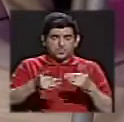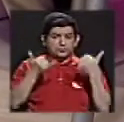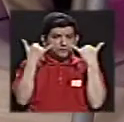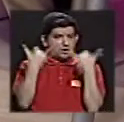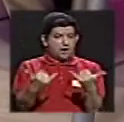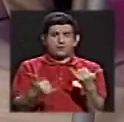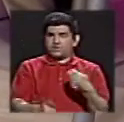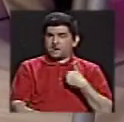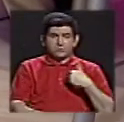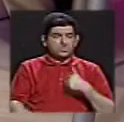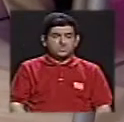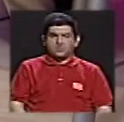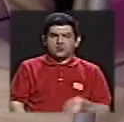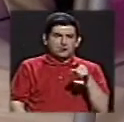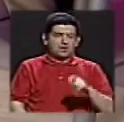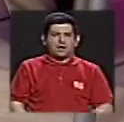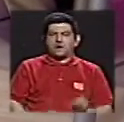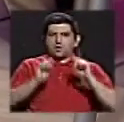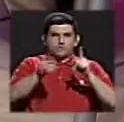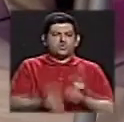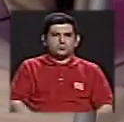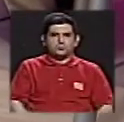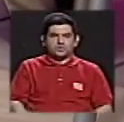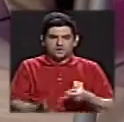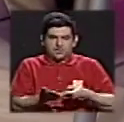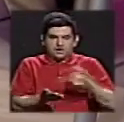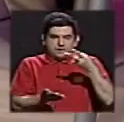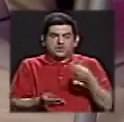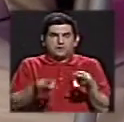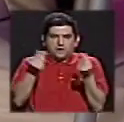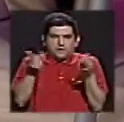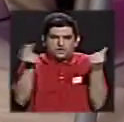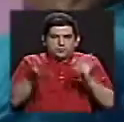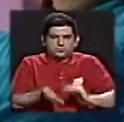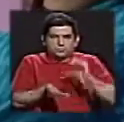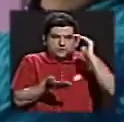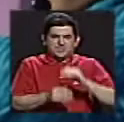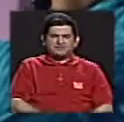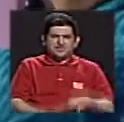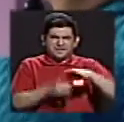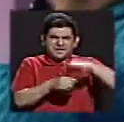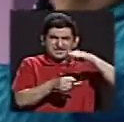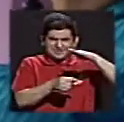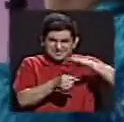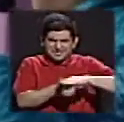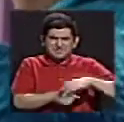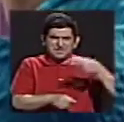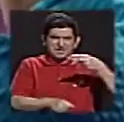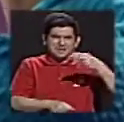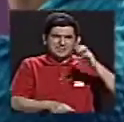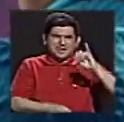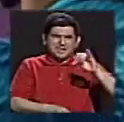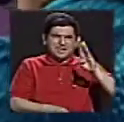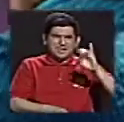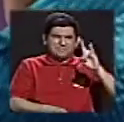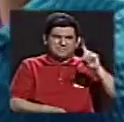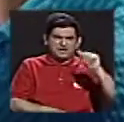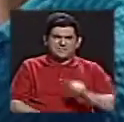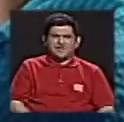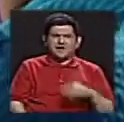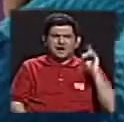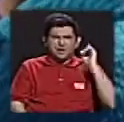este momento para darse el lujo de elevar los costos para cuidar ese tipo de plantas. Pero eso de las semillas híbridas, ¿ha sido casi que una obligación, ha sido